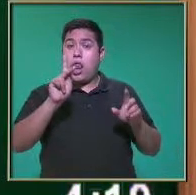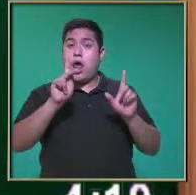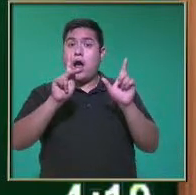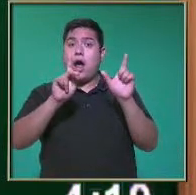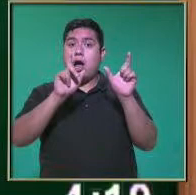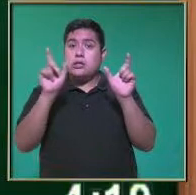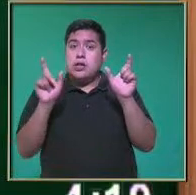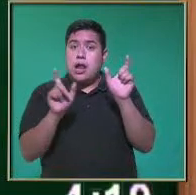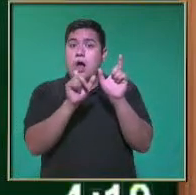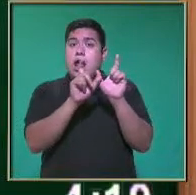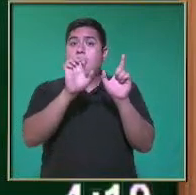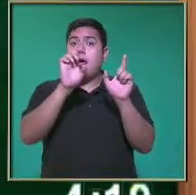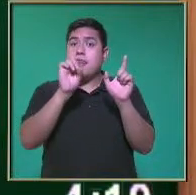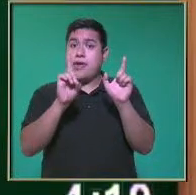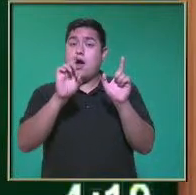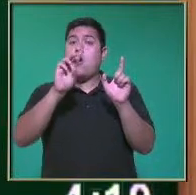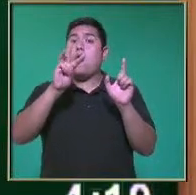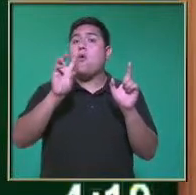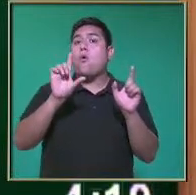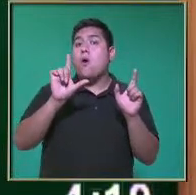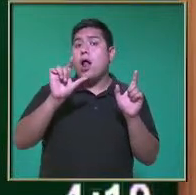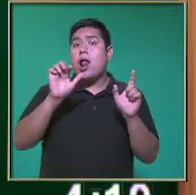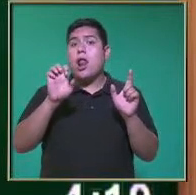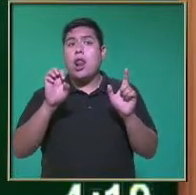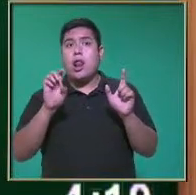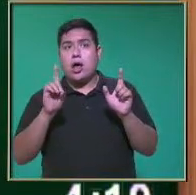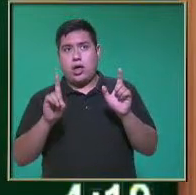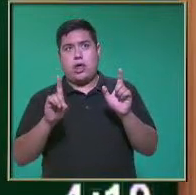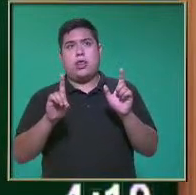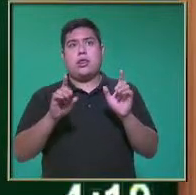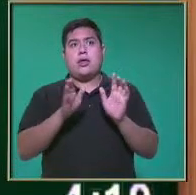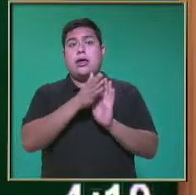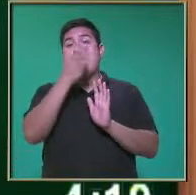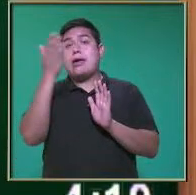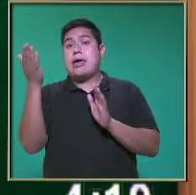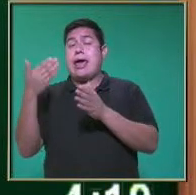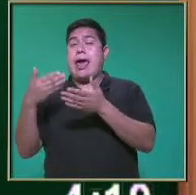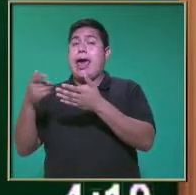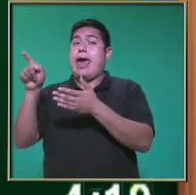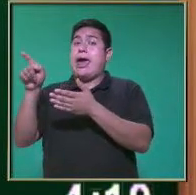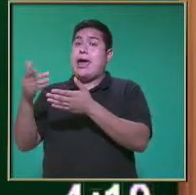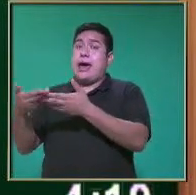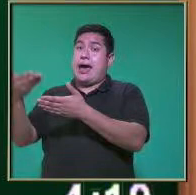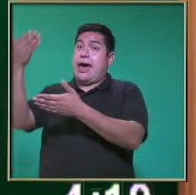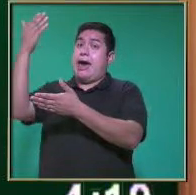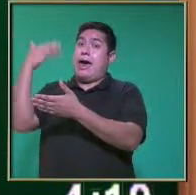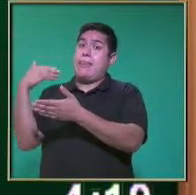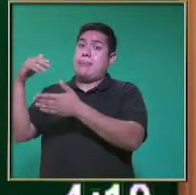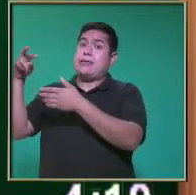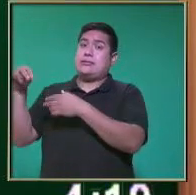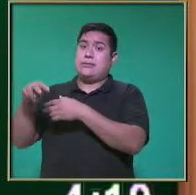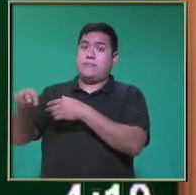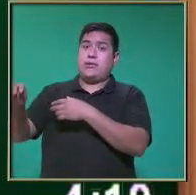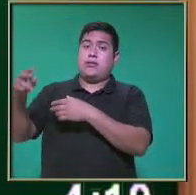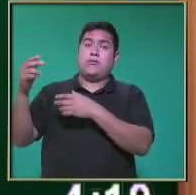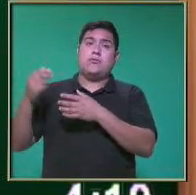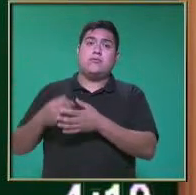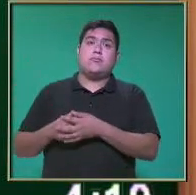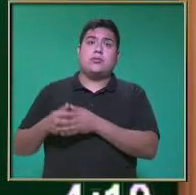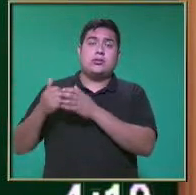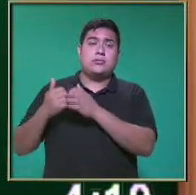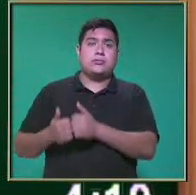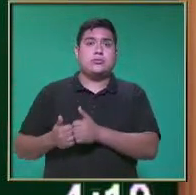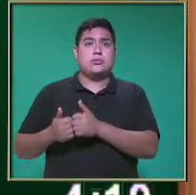son las acciones que estaban en progreso, was walking, estaba caminando, en singular. Si hablamos en plural,